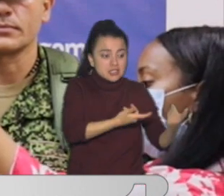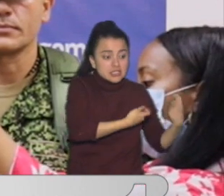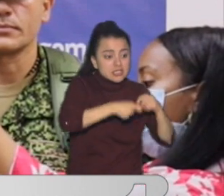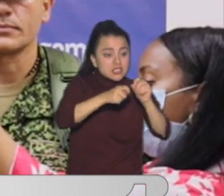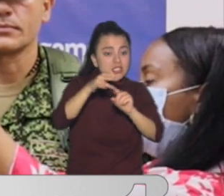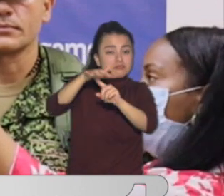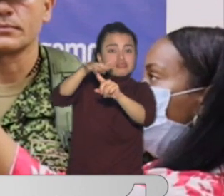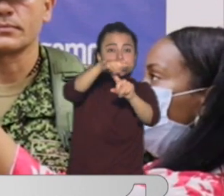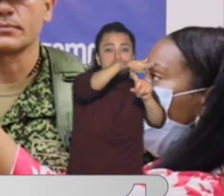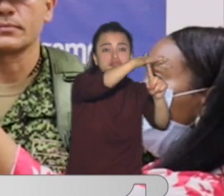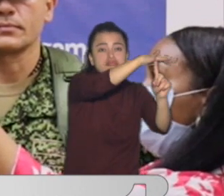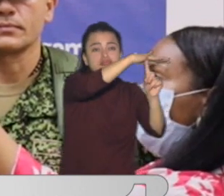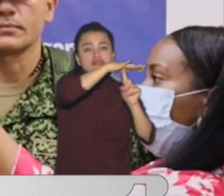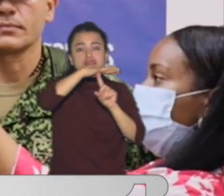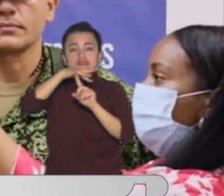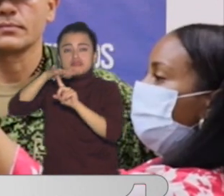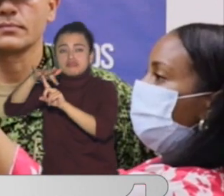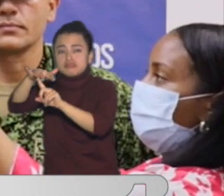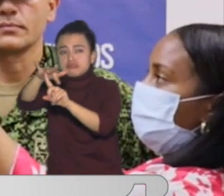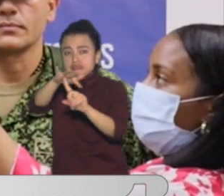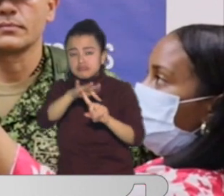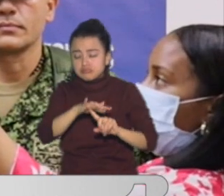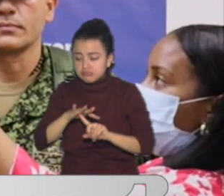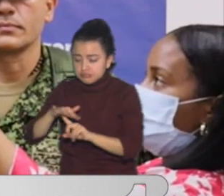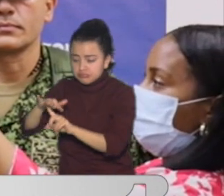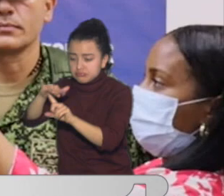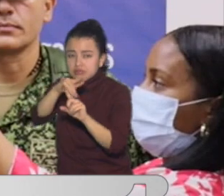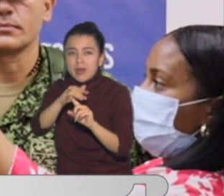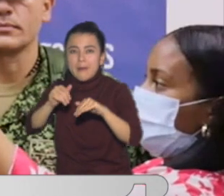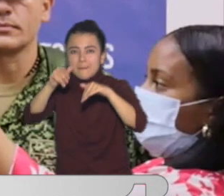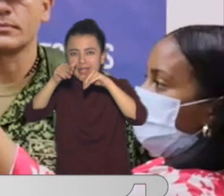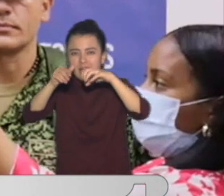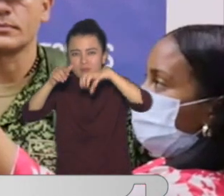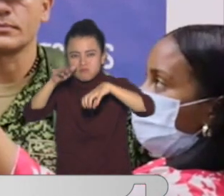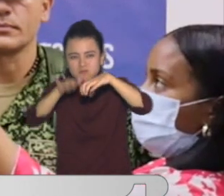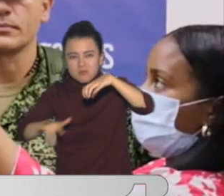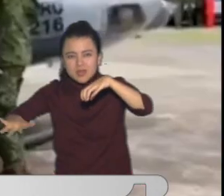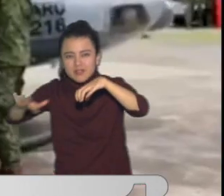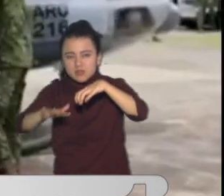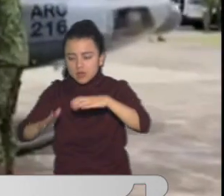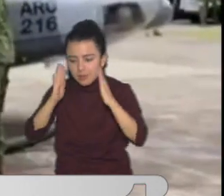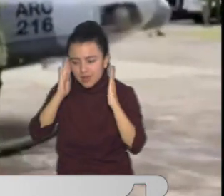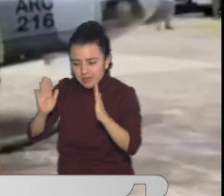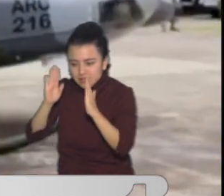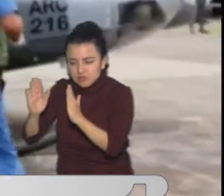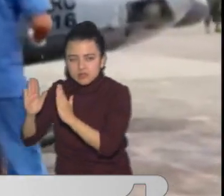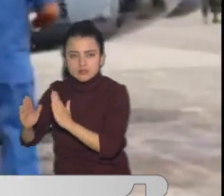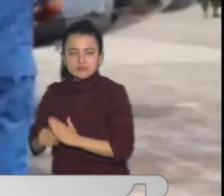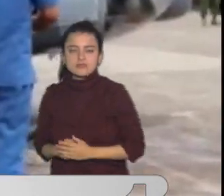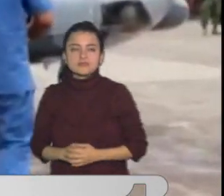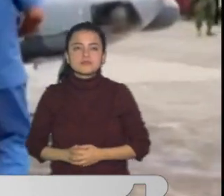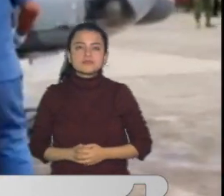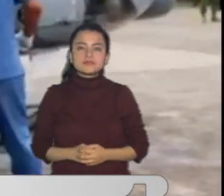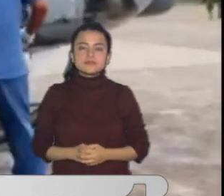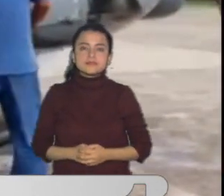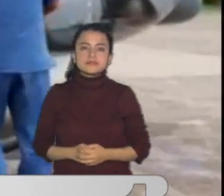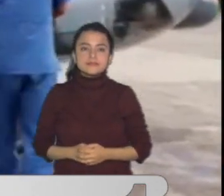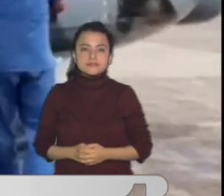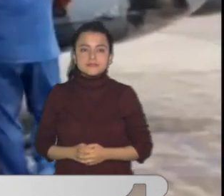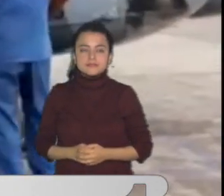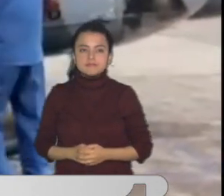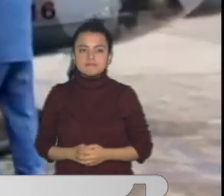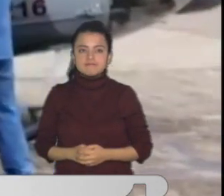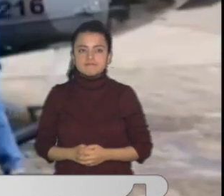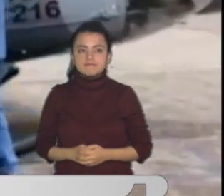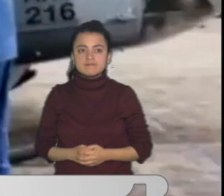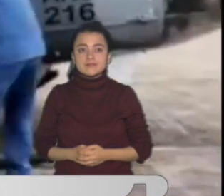institución hasta el distrito de Buenaventura para recibir atención médica. Según la Fuerza Naval de la Armada Nacional,